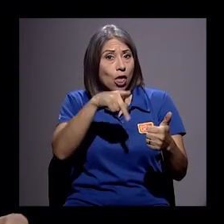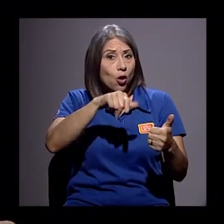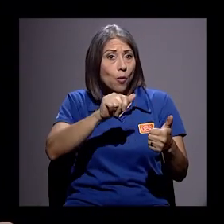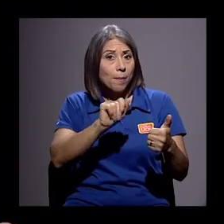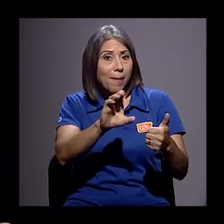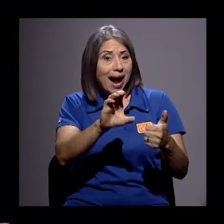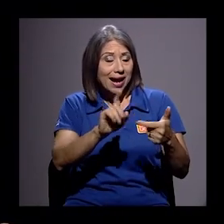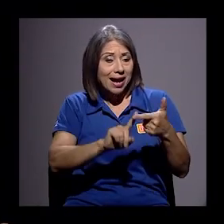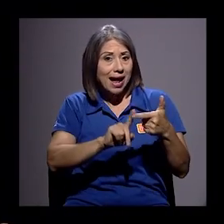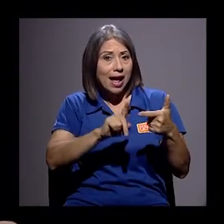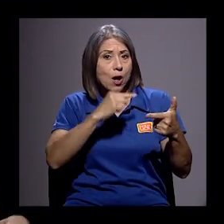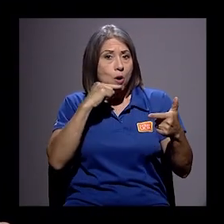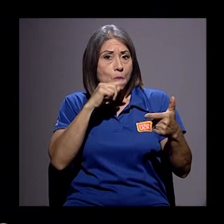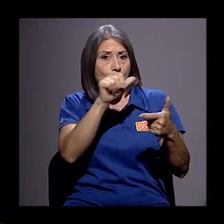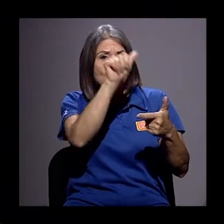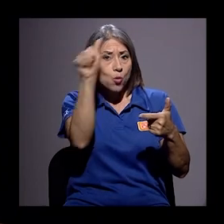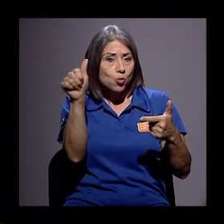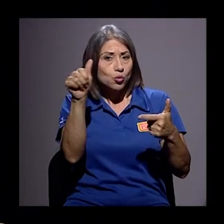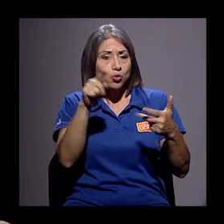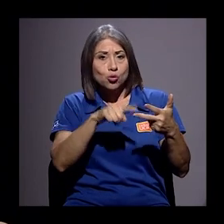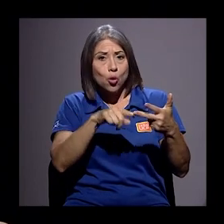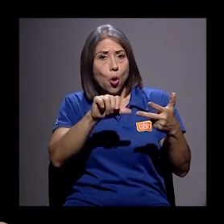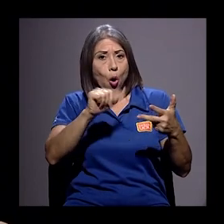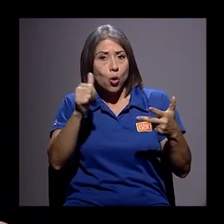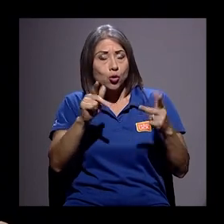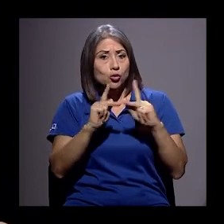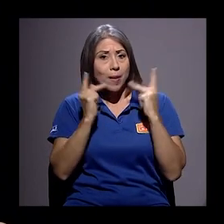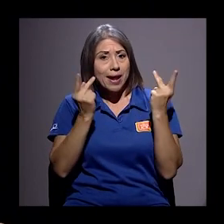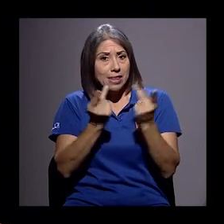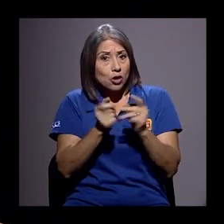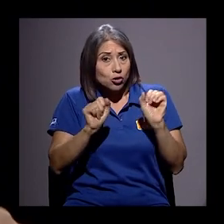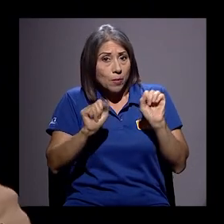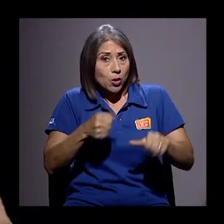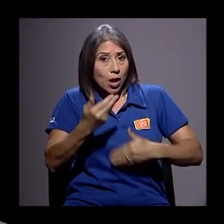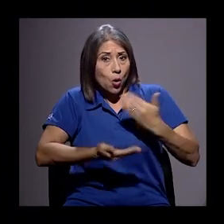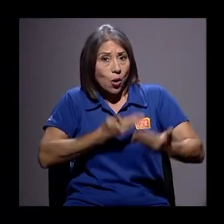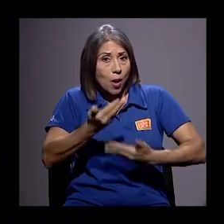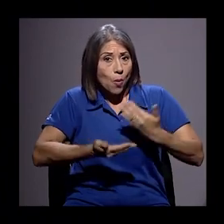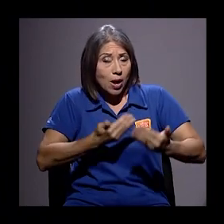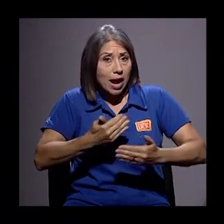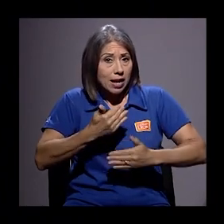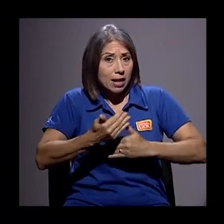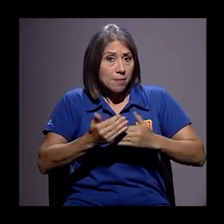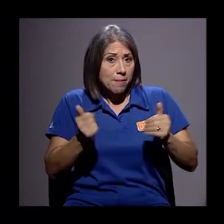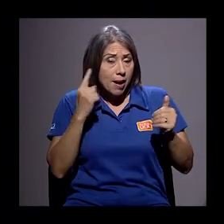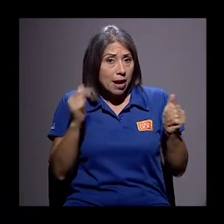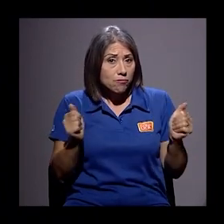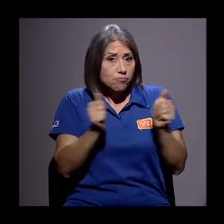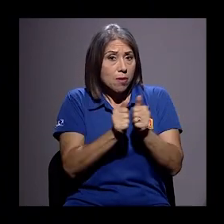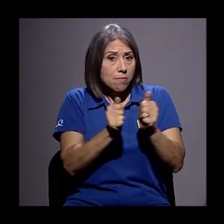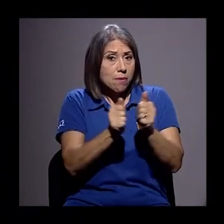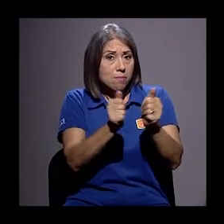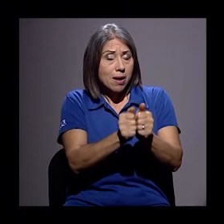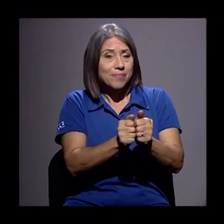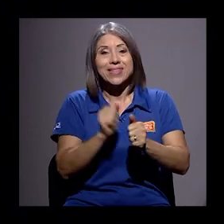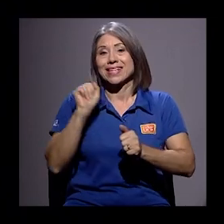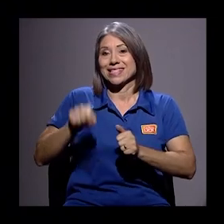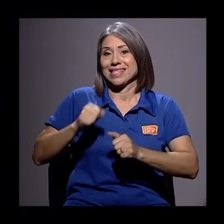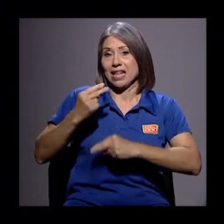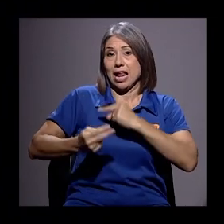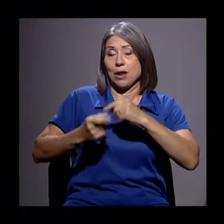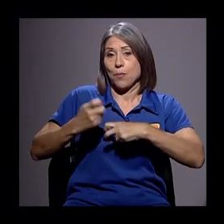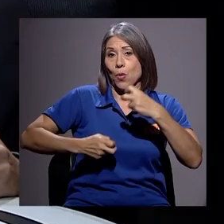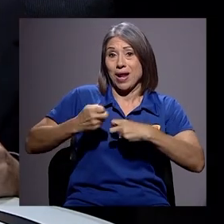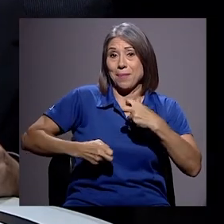se les ha dado a otros partidos que de repente podrían colaborar en esos procesos de coalición si el problema de eso es que muchos